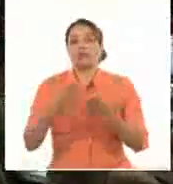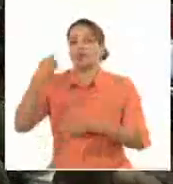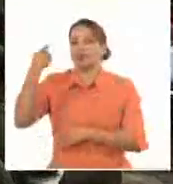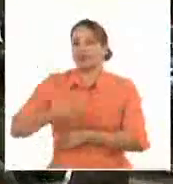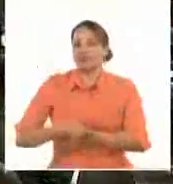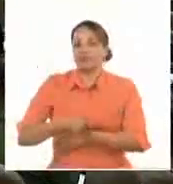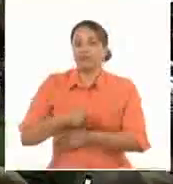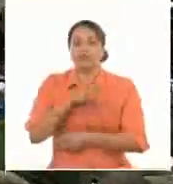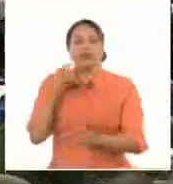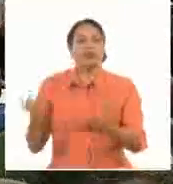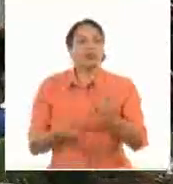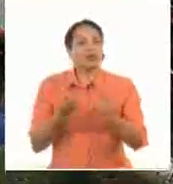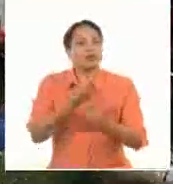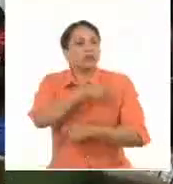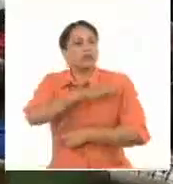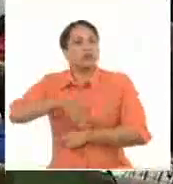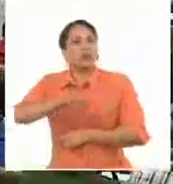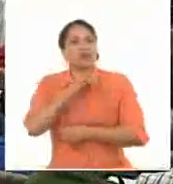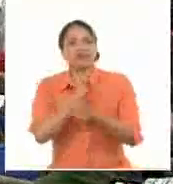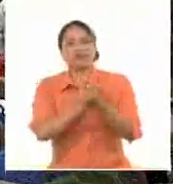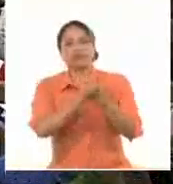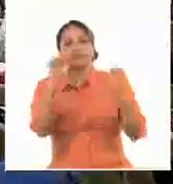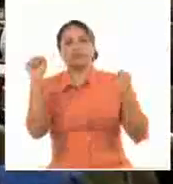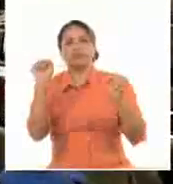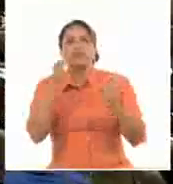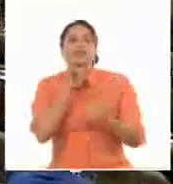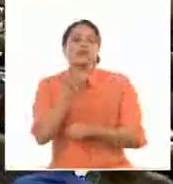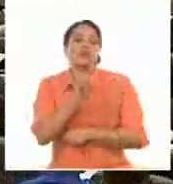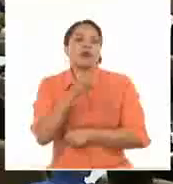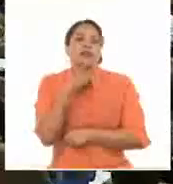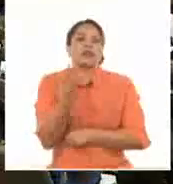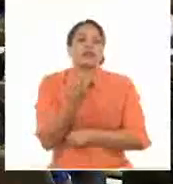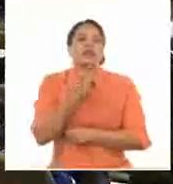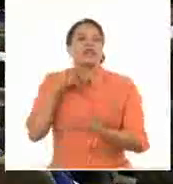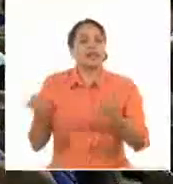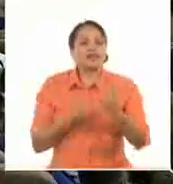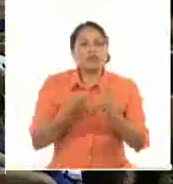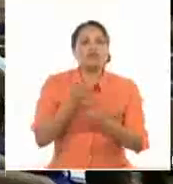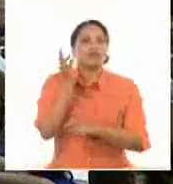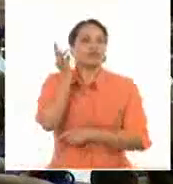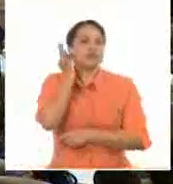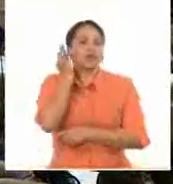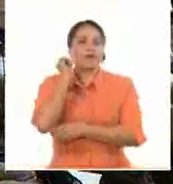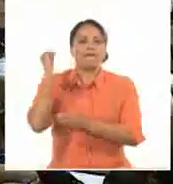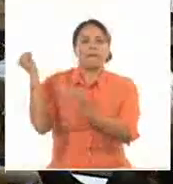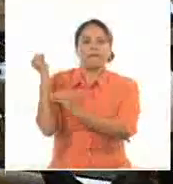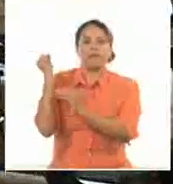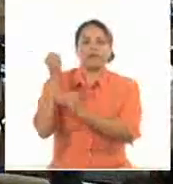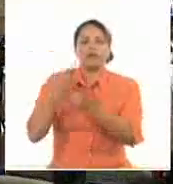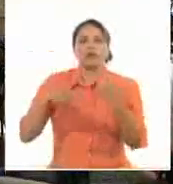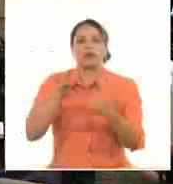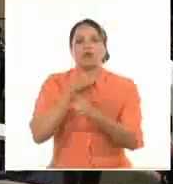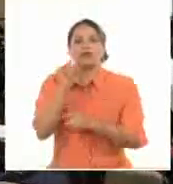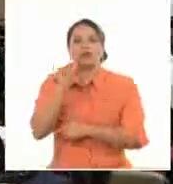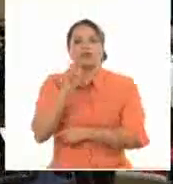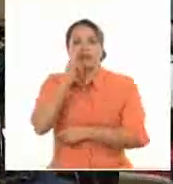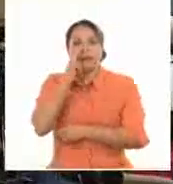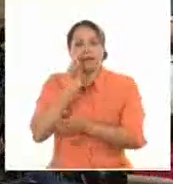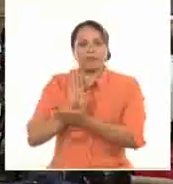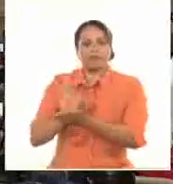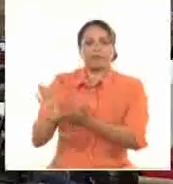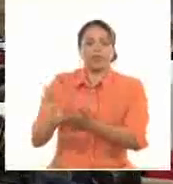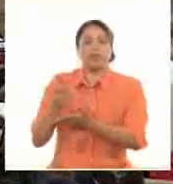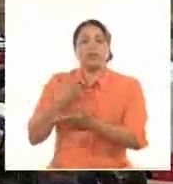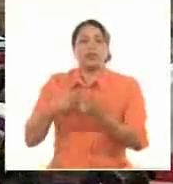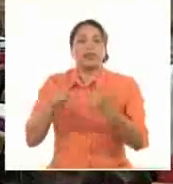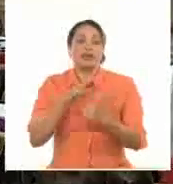las luchas de los pueblos por su soberanía, como también son las luchas feministas, antirracistas o antihomofóbicas, así